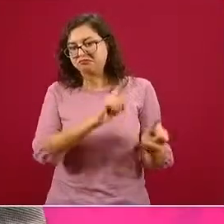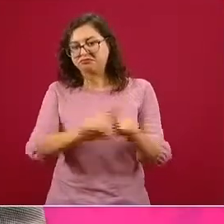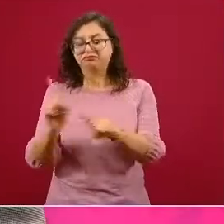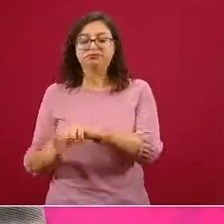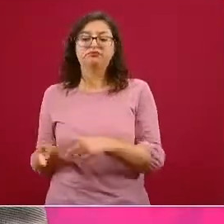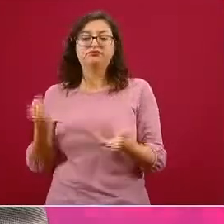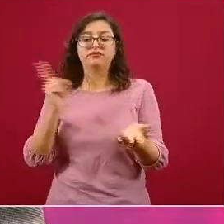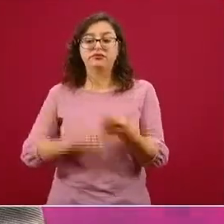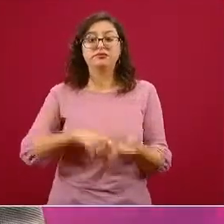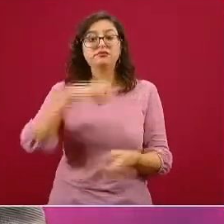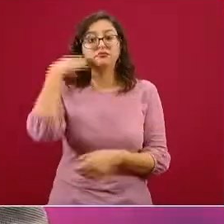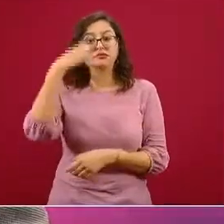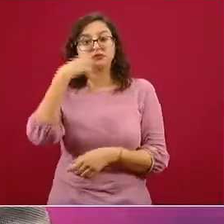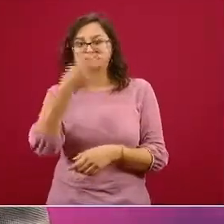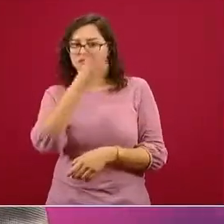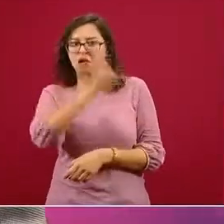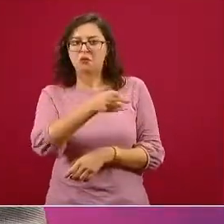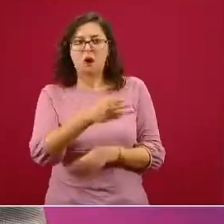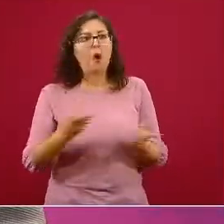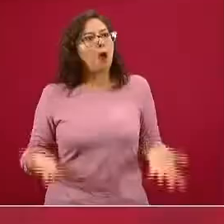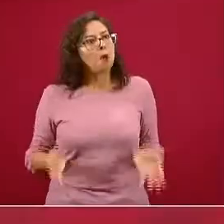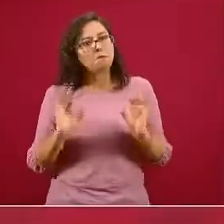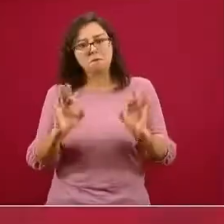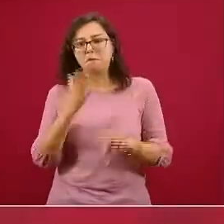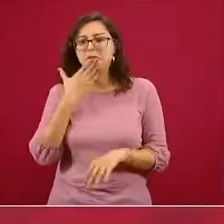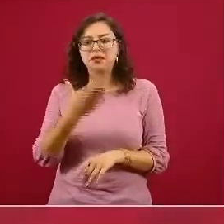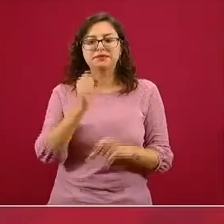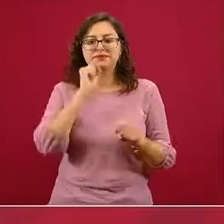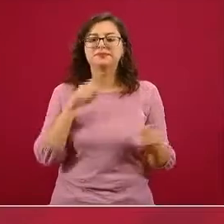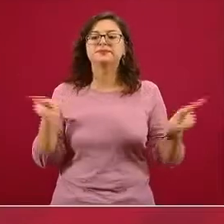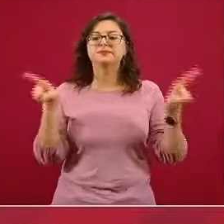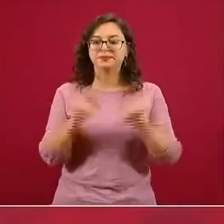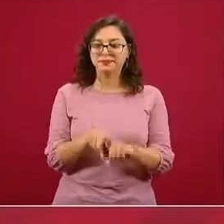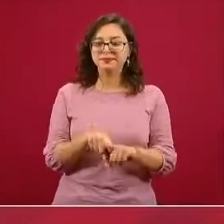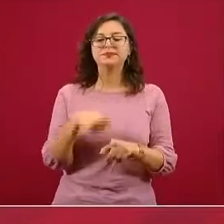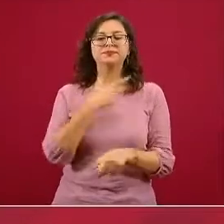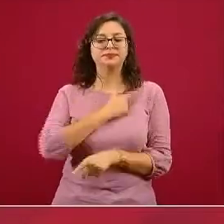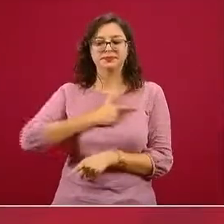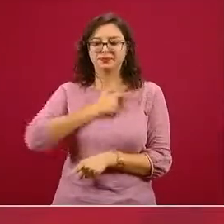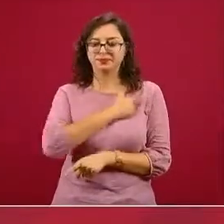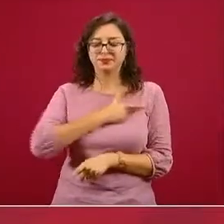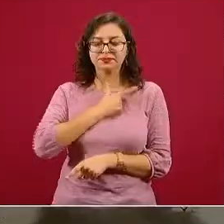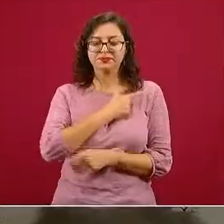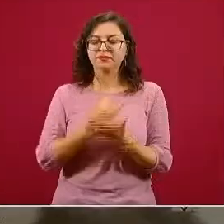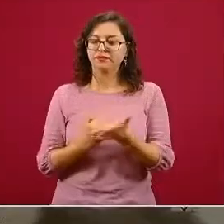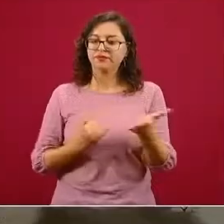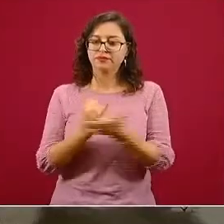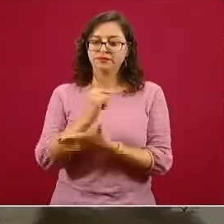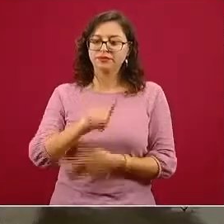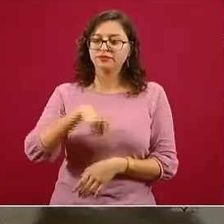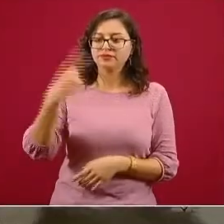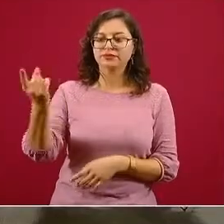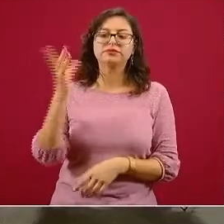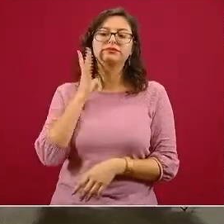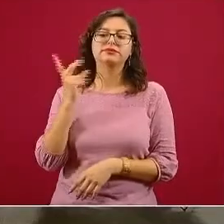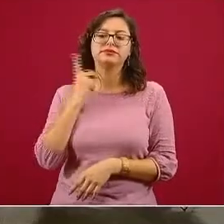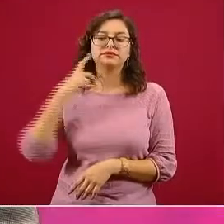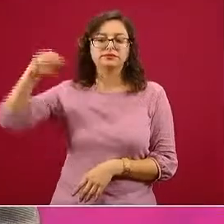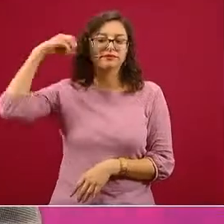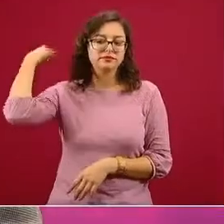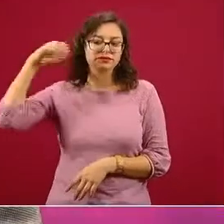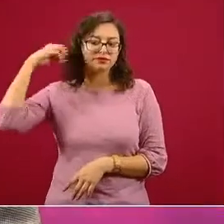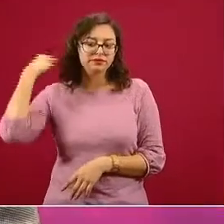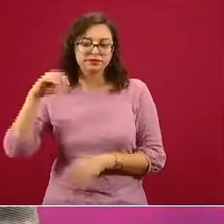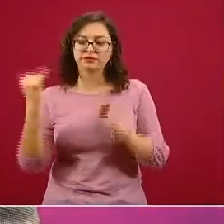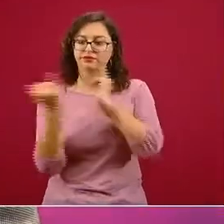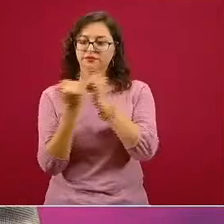los establecimientos escolares. Por las mismas razones que expresamos el beneplácito respecto a la decisión del Congreso de